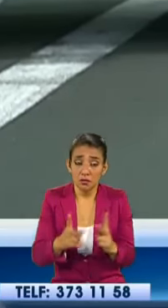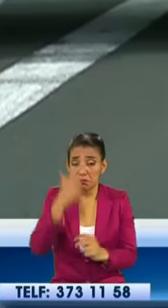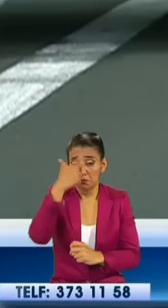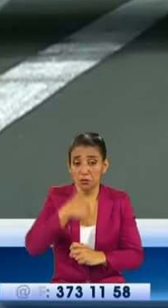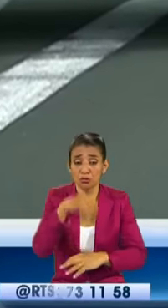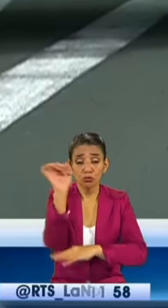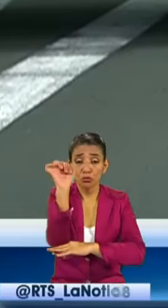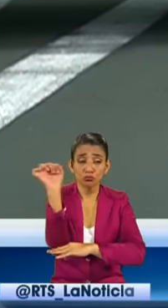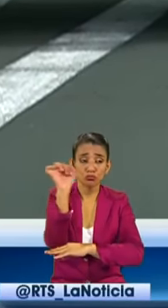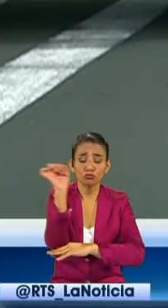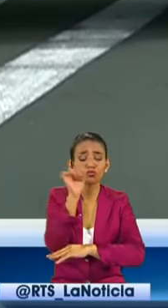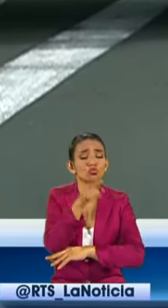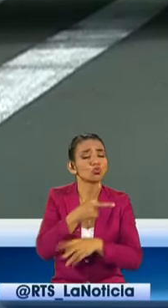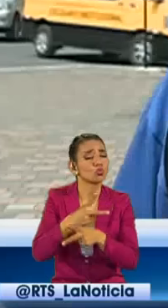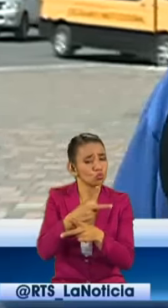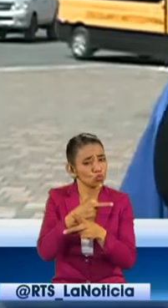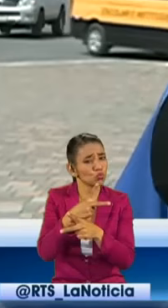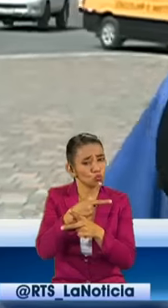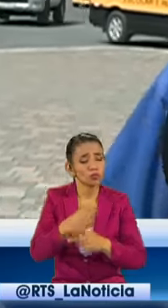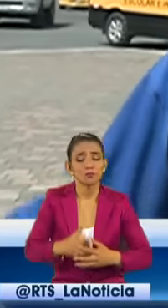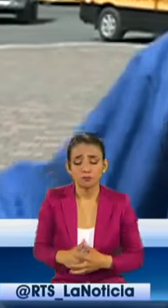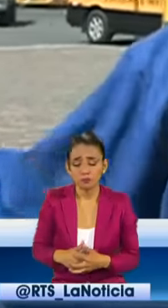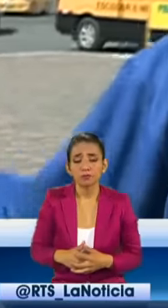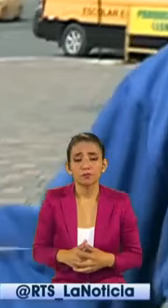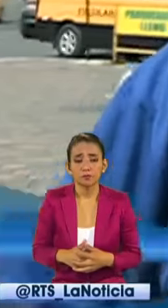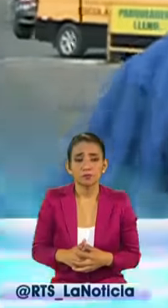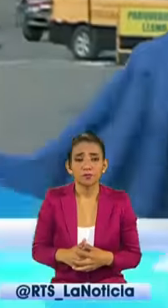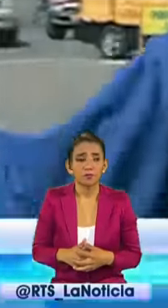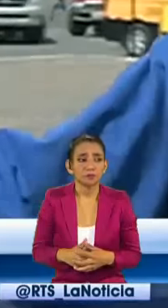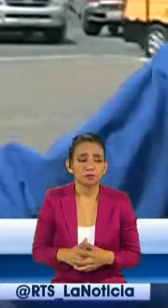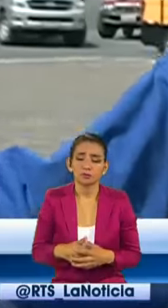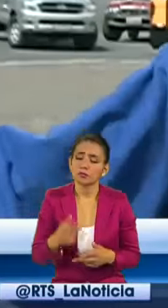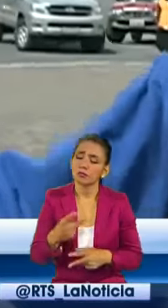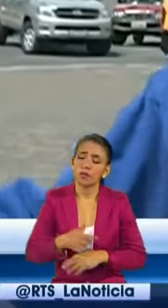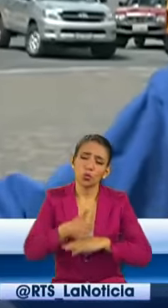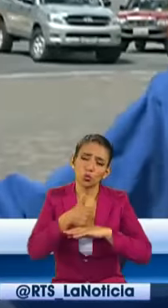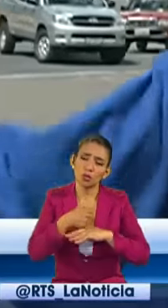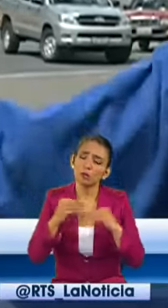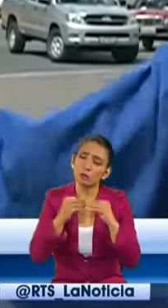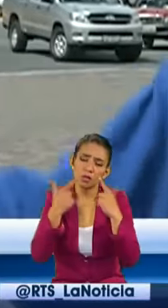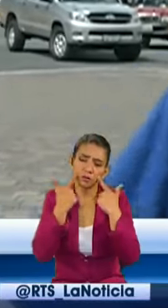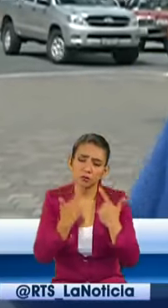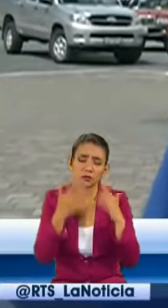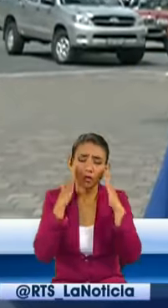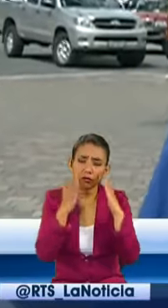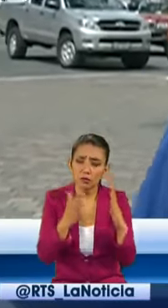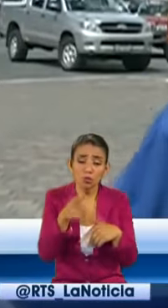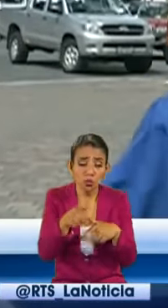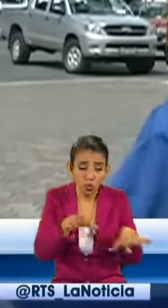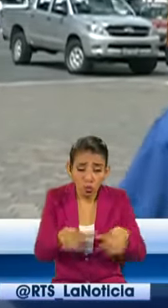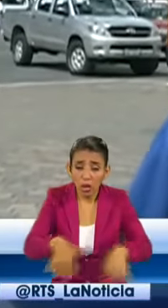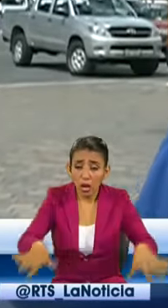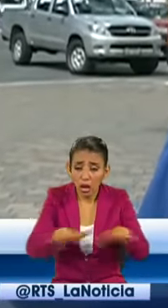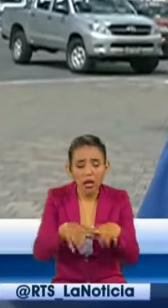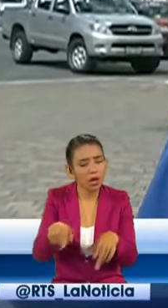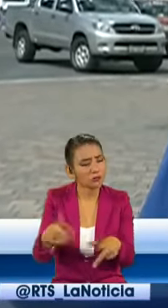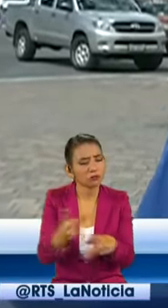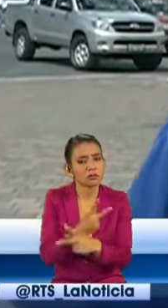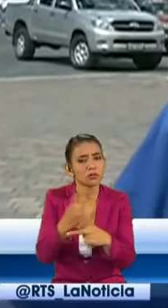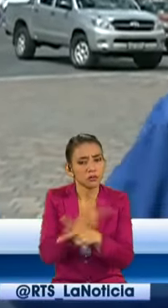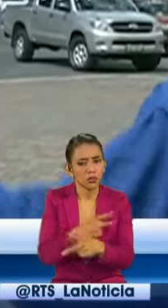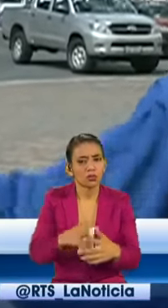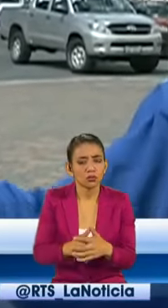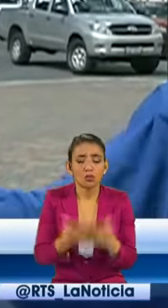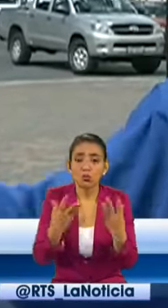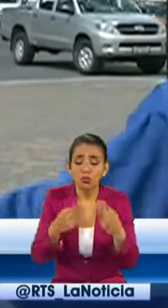conductores tomar las precauciones del caso. Sería que las autoridades que pongan un poquito más de atención en esta parte más que todo, porque es bastante peligroso. Es